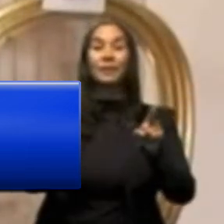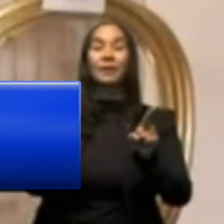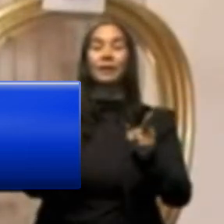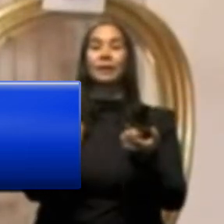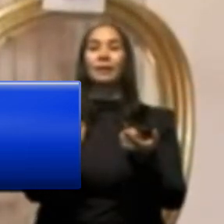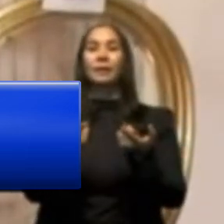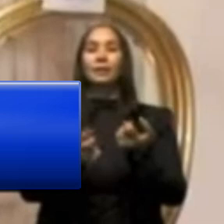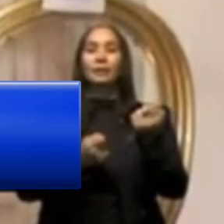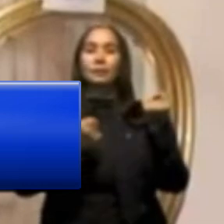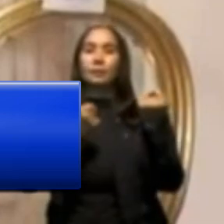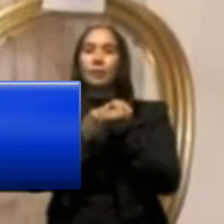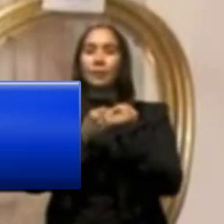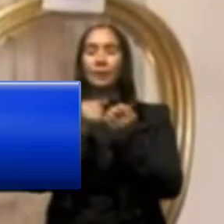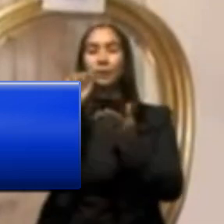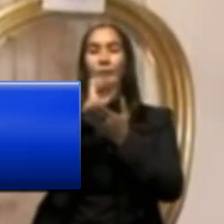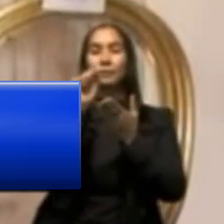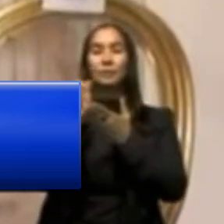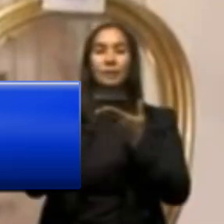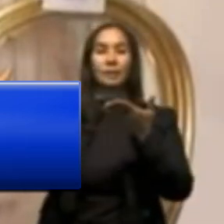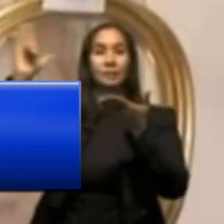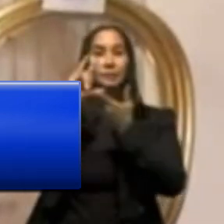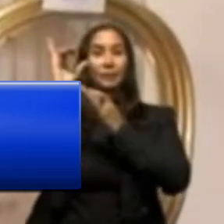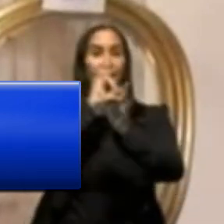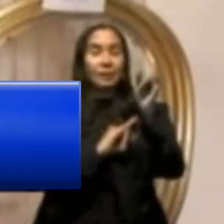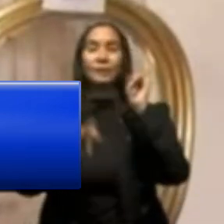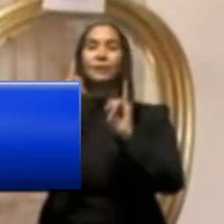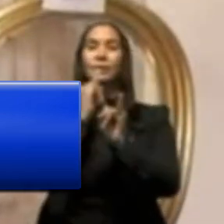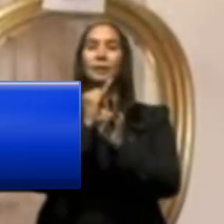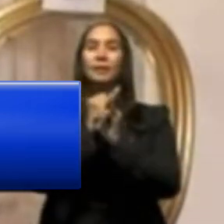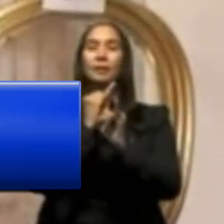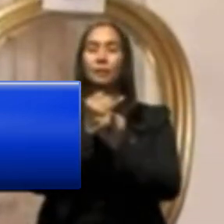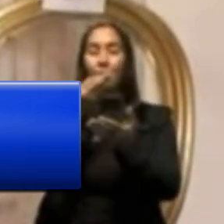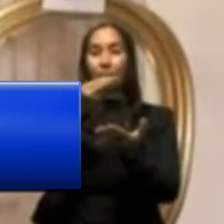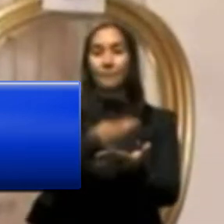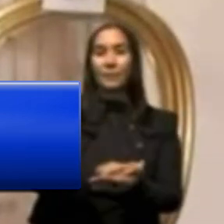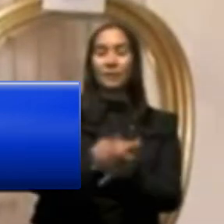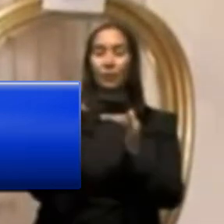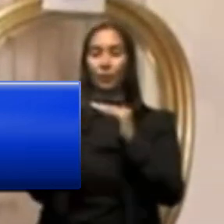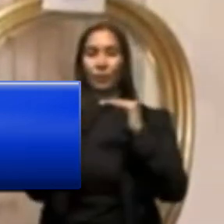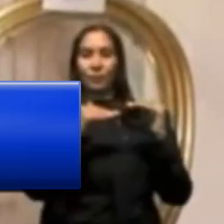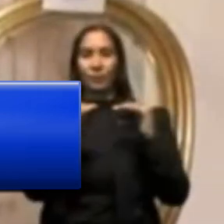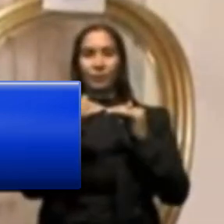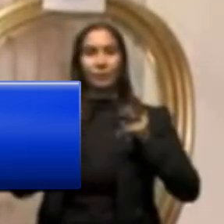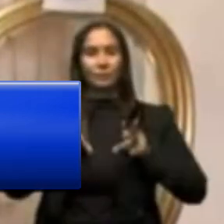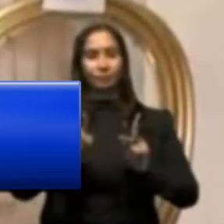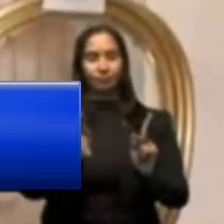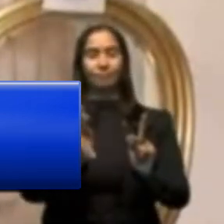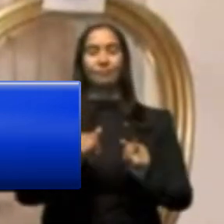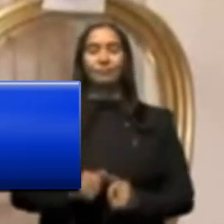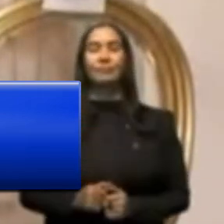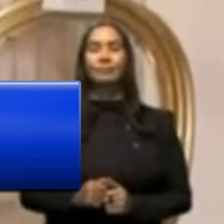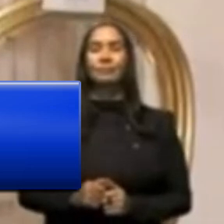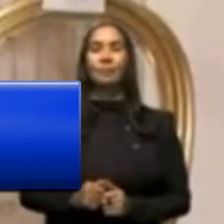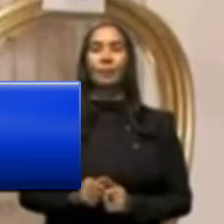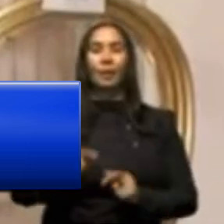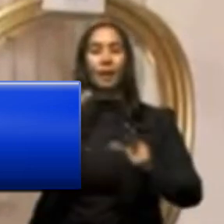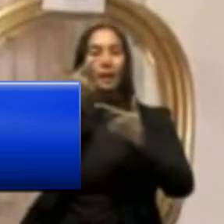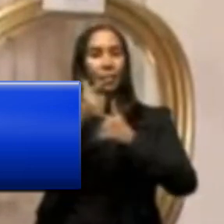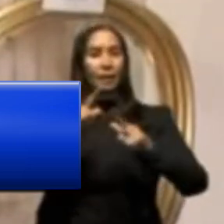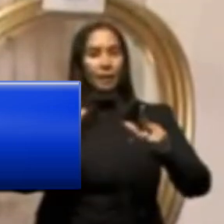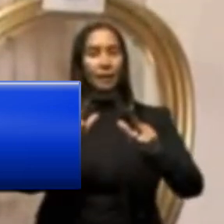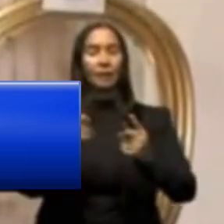sienta las bases de un sistema de Aviación internacional basado en la igualdad de oportunidades lealtad